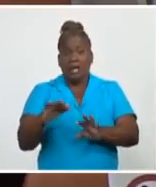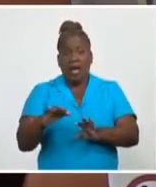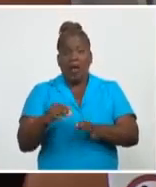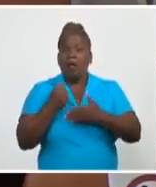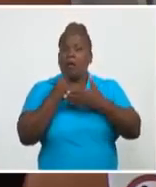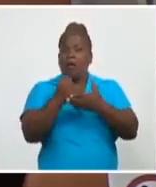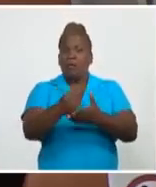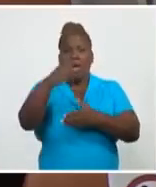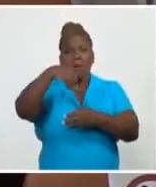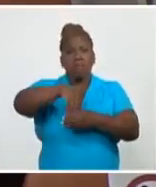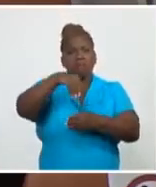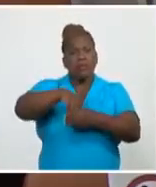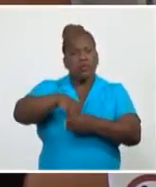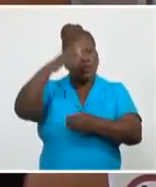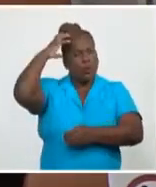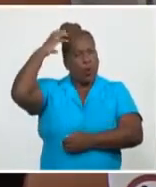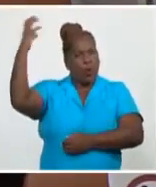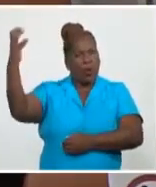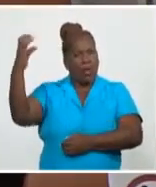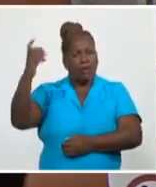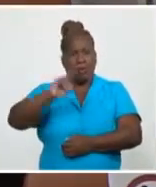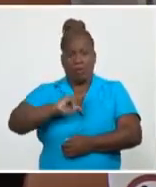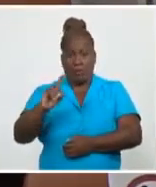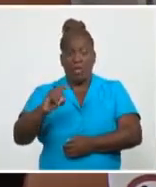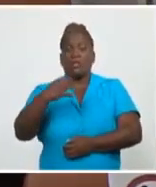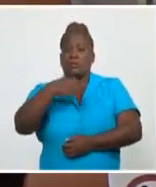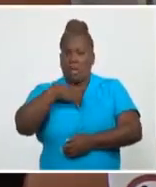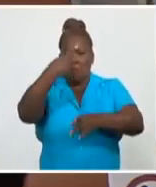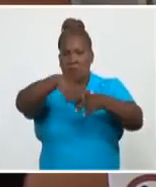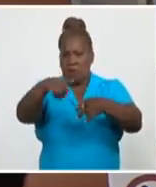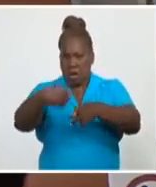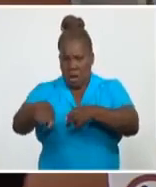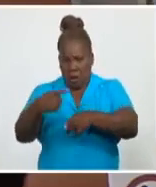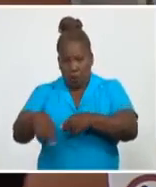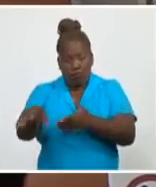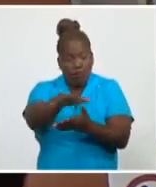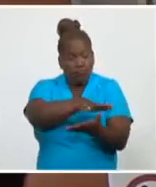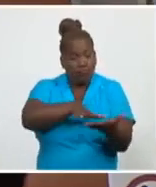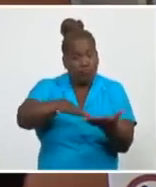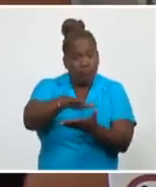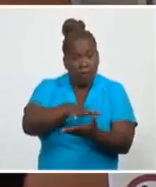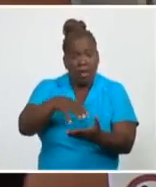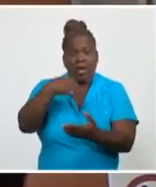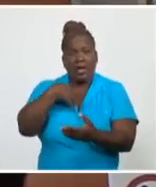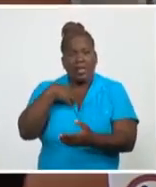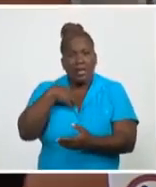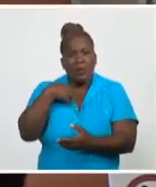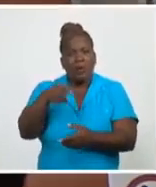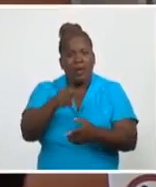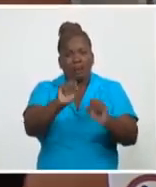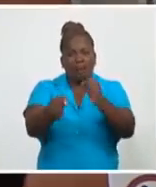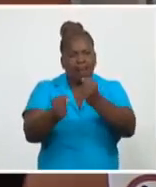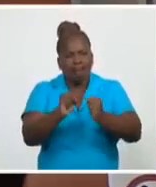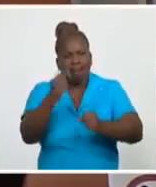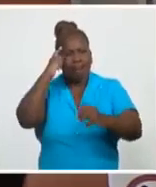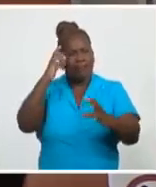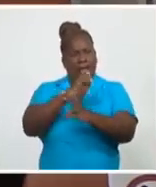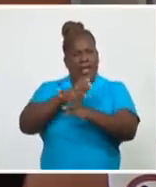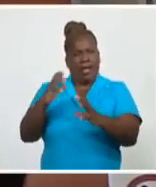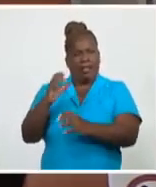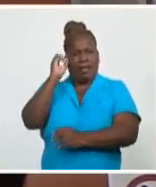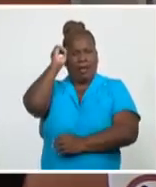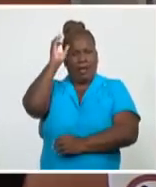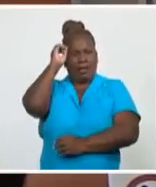Estado, sino que tenemos recursos hoy financieros a nivel territorial que tenemos que orientar de una manera inteligente, sobre la base de la creatividad